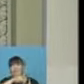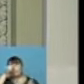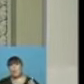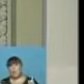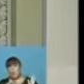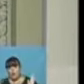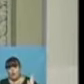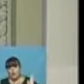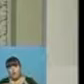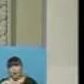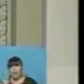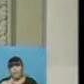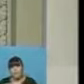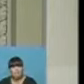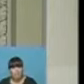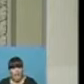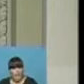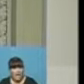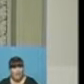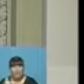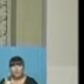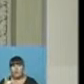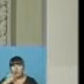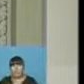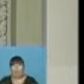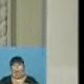el siguiente año la obra estuvo parada. O sea, no hubo tal reactivación de la obra.